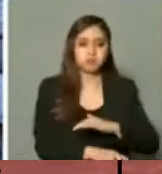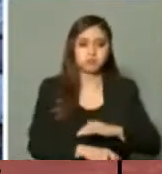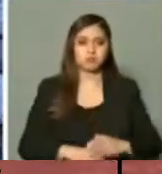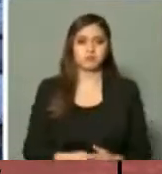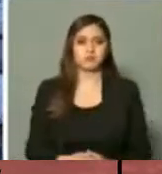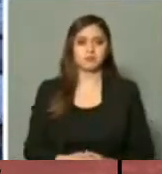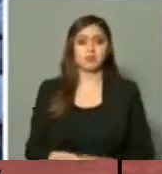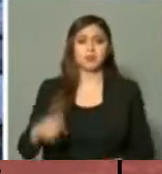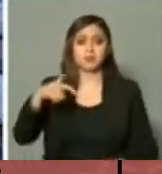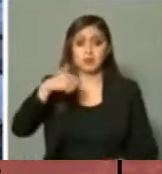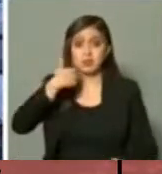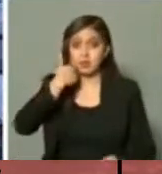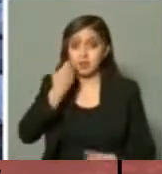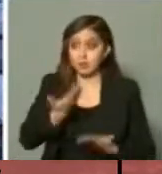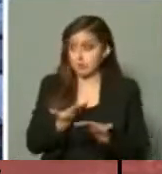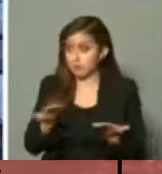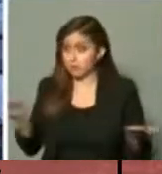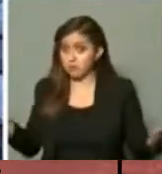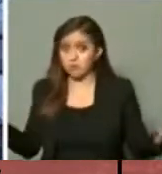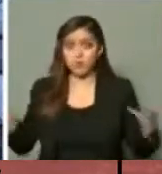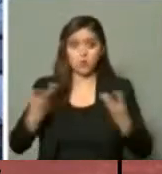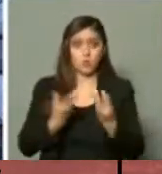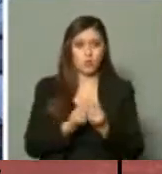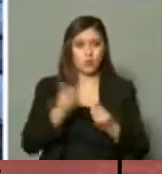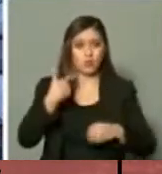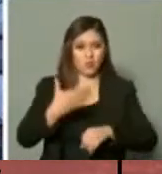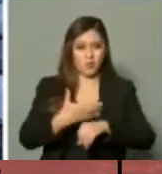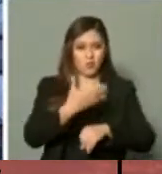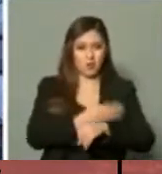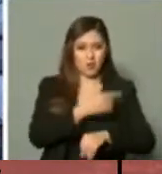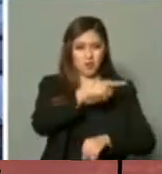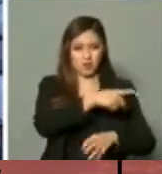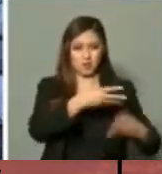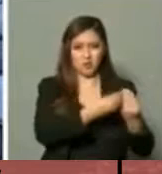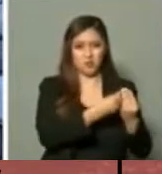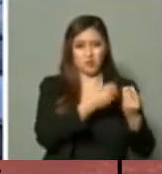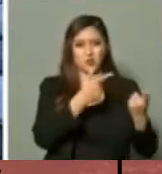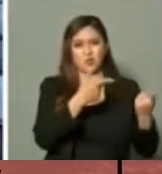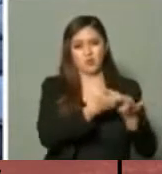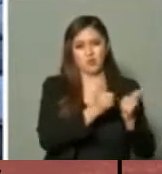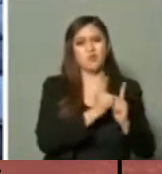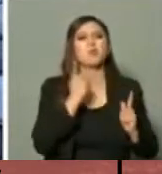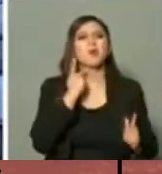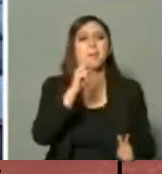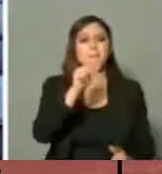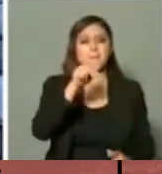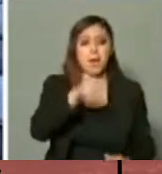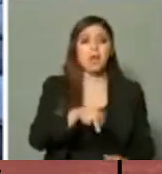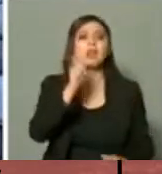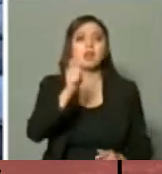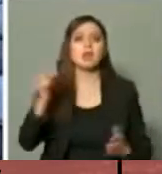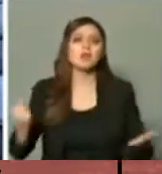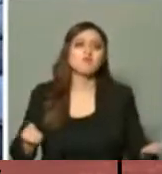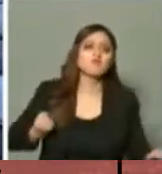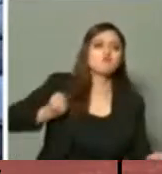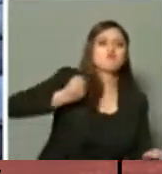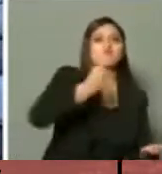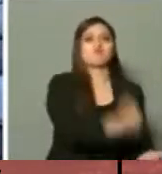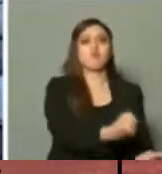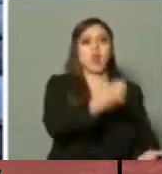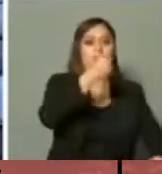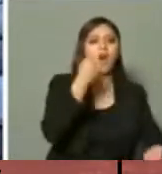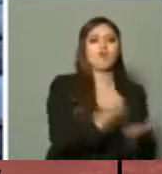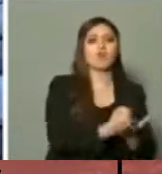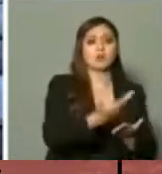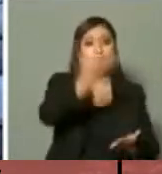quiero decir a todos esos compañeros militantes del PAN que sabemos que hubo una imposición y que esta imposición se realizó desde